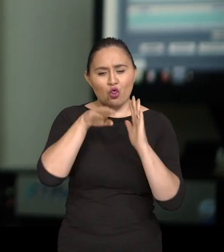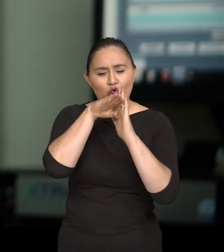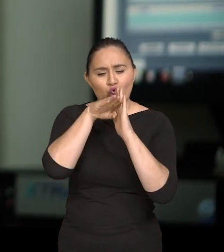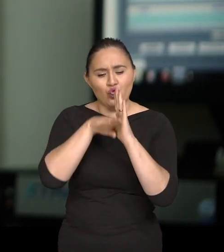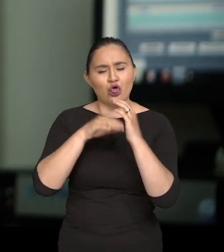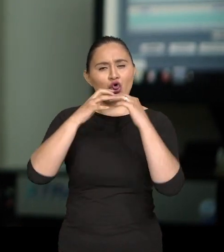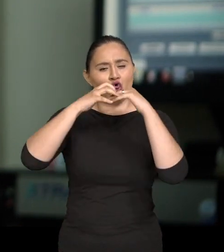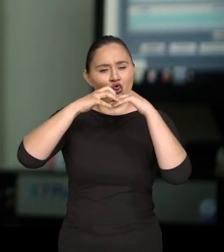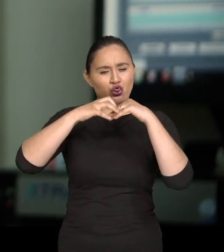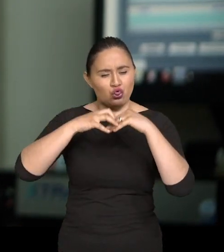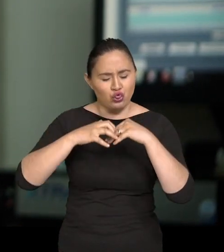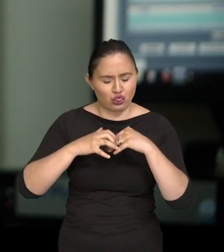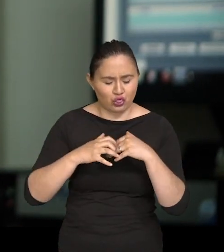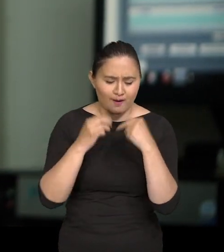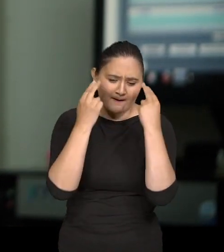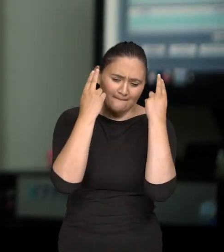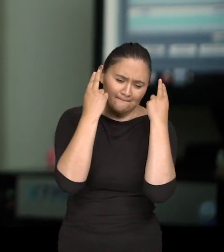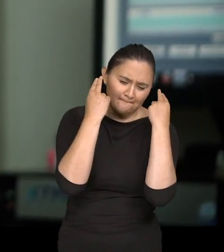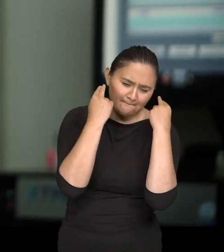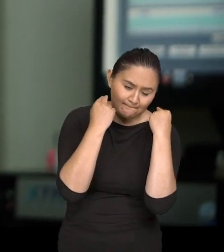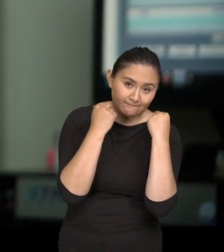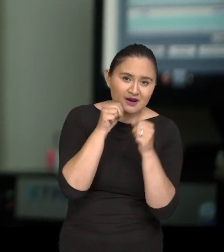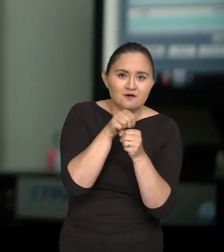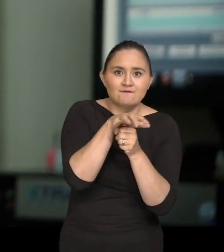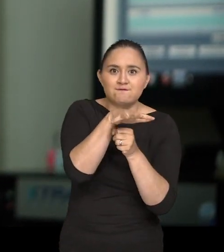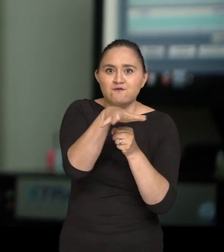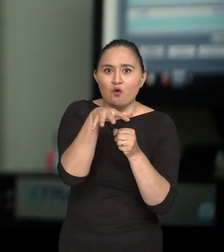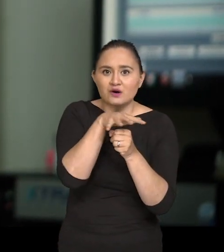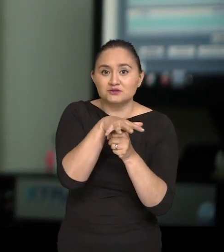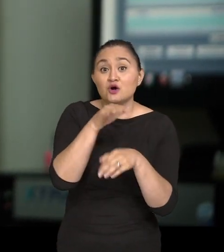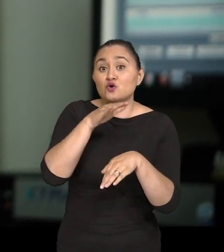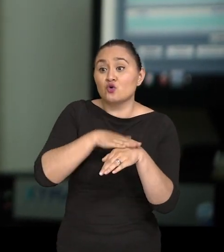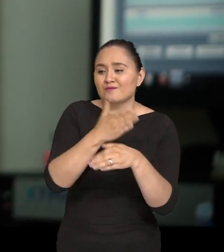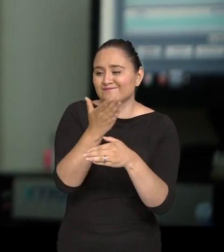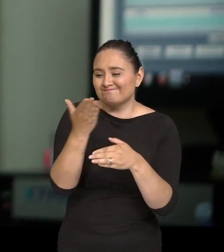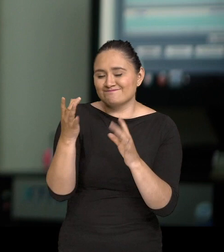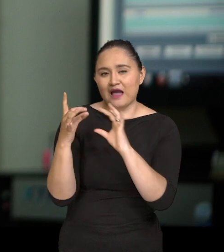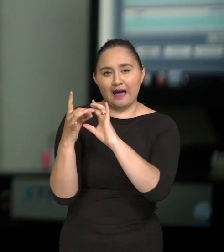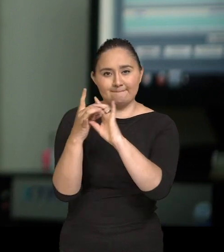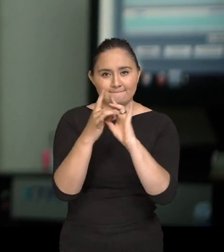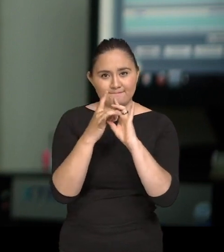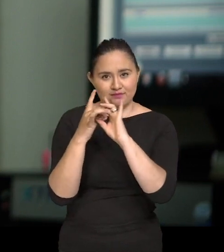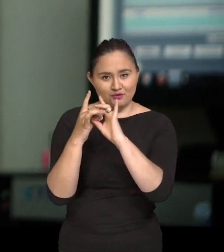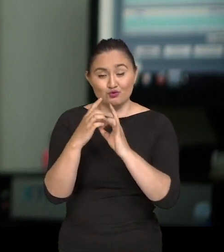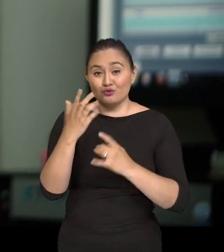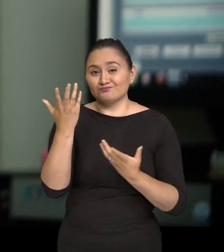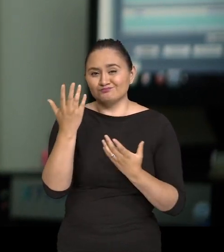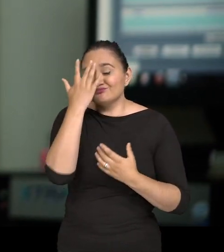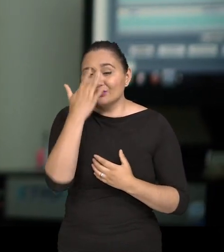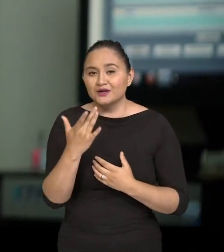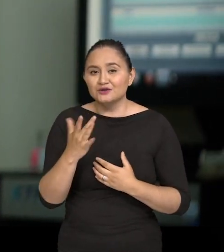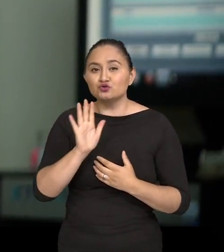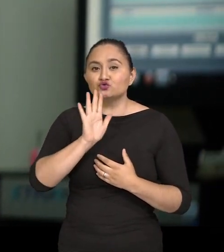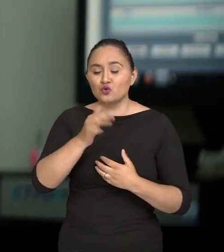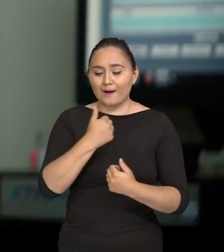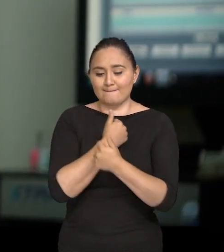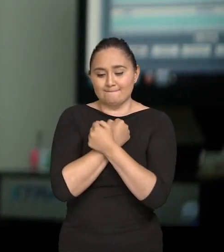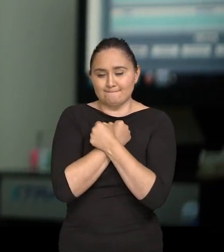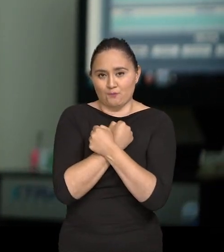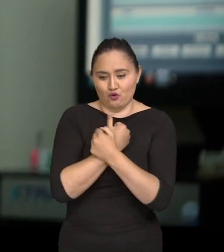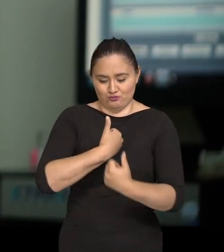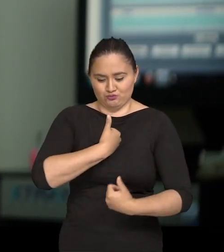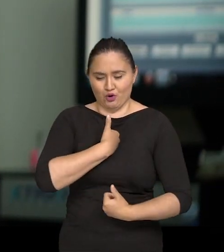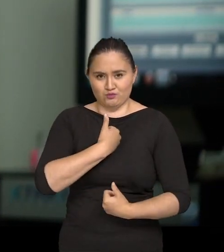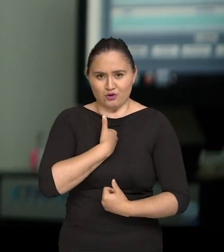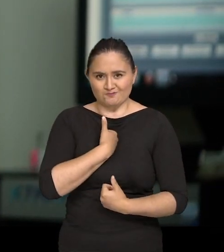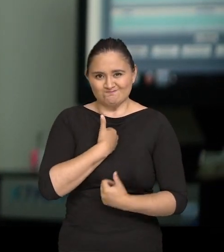adolescentes que se dejan influenciar mucho precisamente por esto porque su autoestima no es adecuada son muy